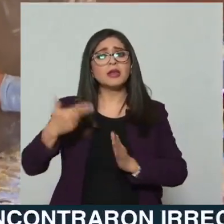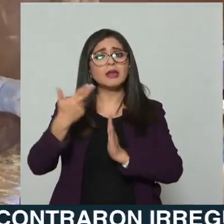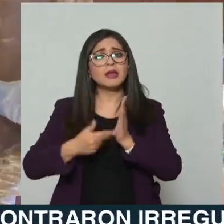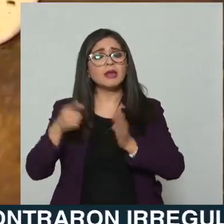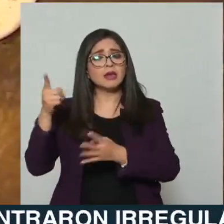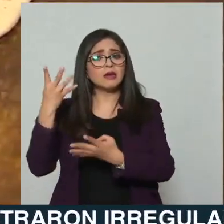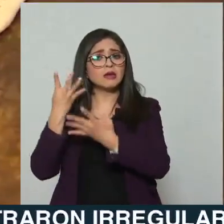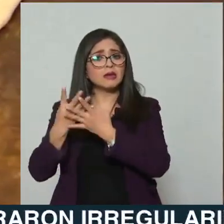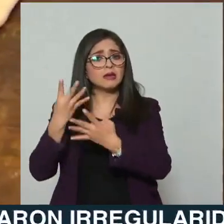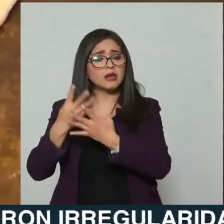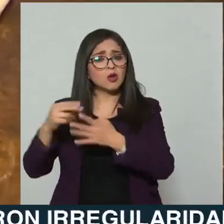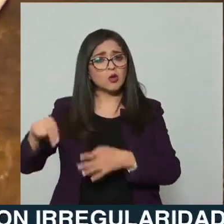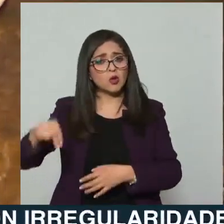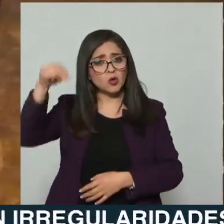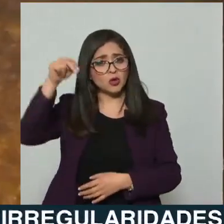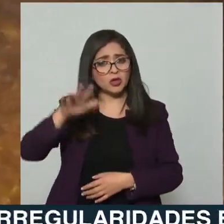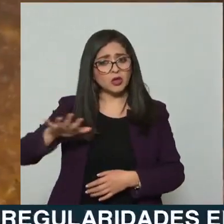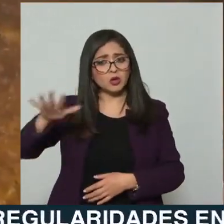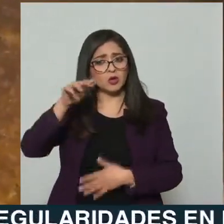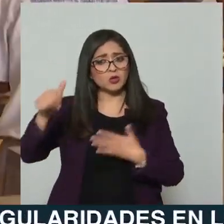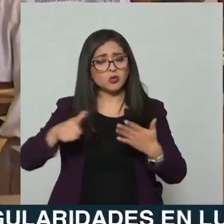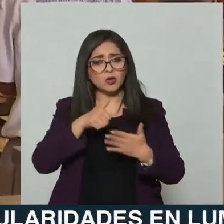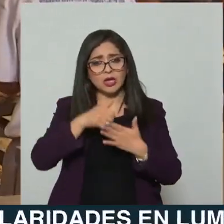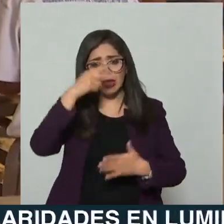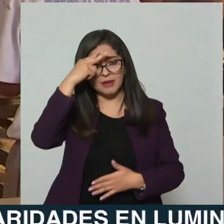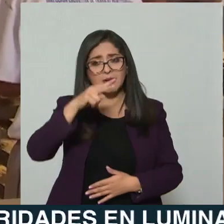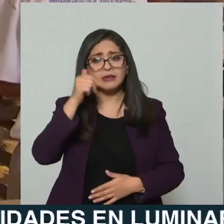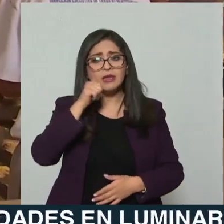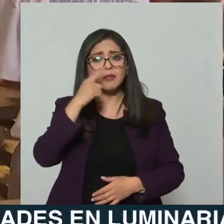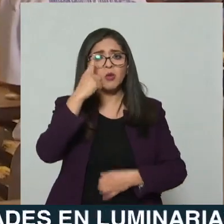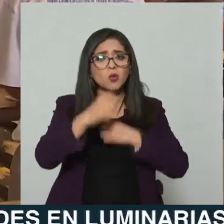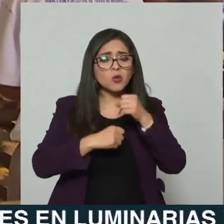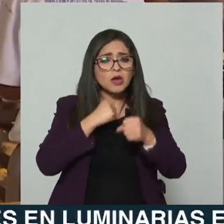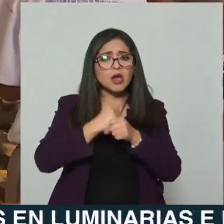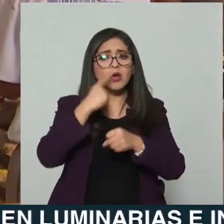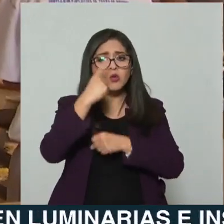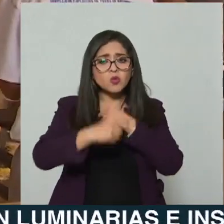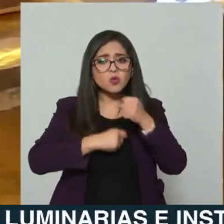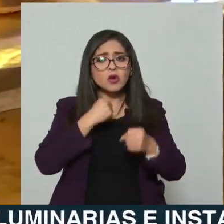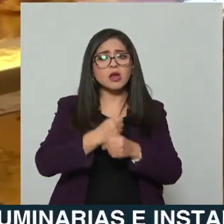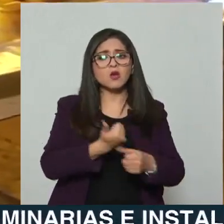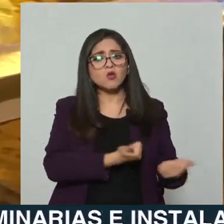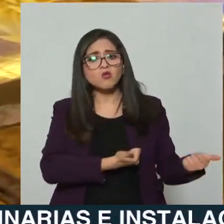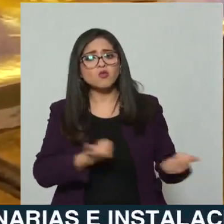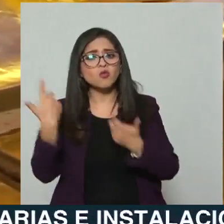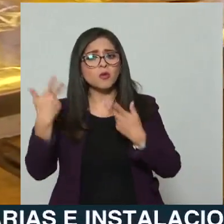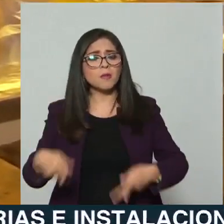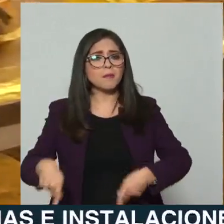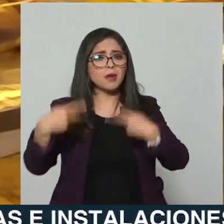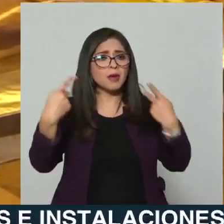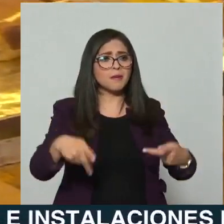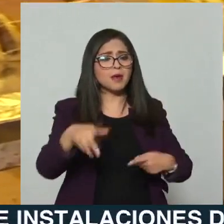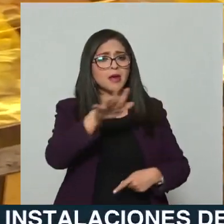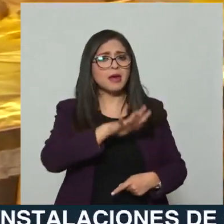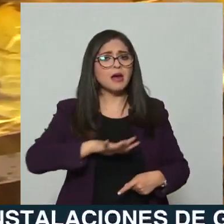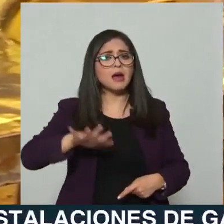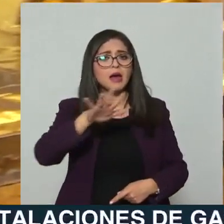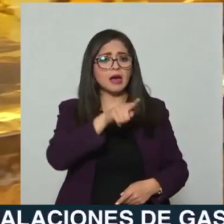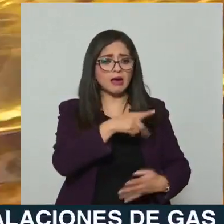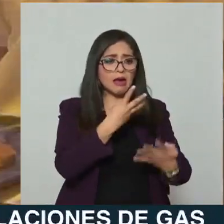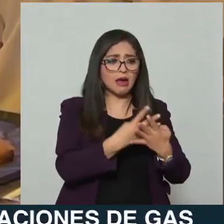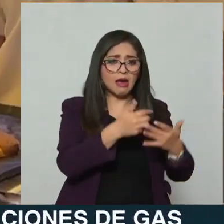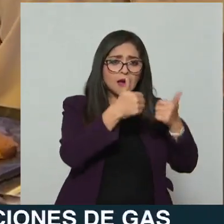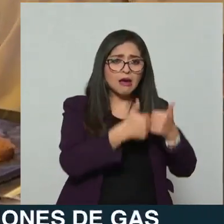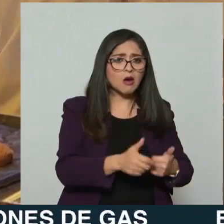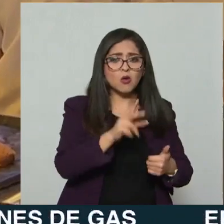Ciudad de México, año con año, buscan que su trabajo atraviese las paredes del centro penitenciario y así conquistar el paladar de miles de